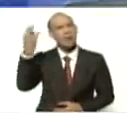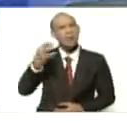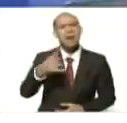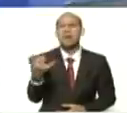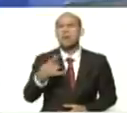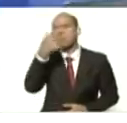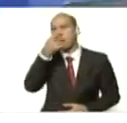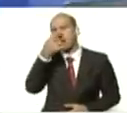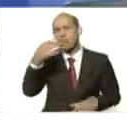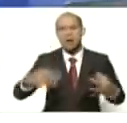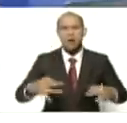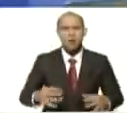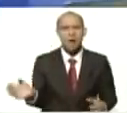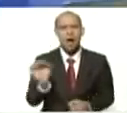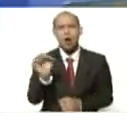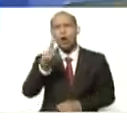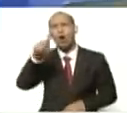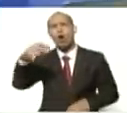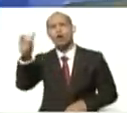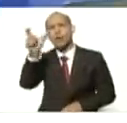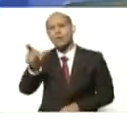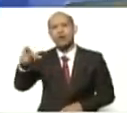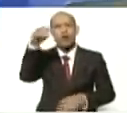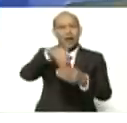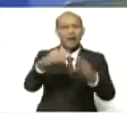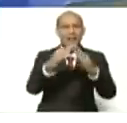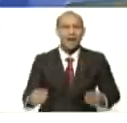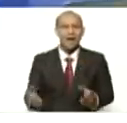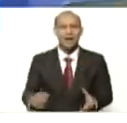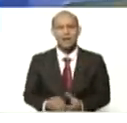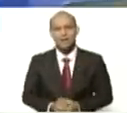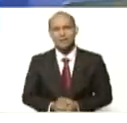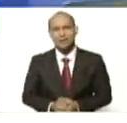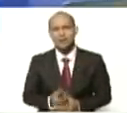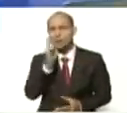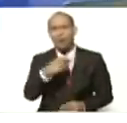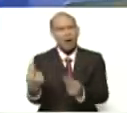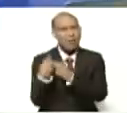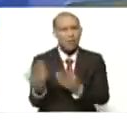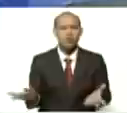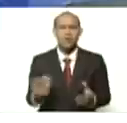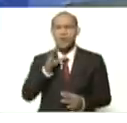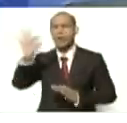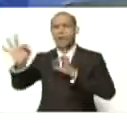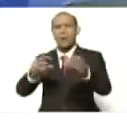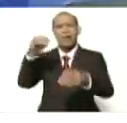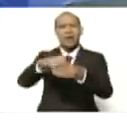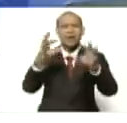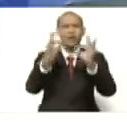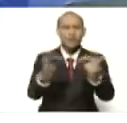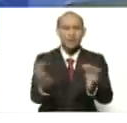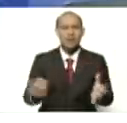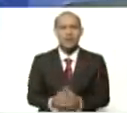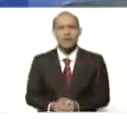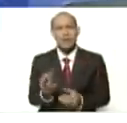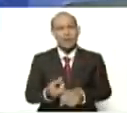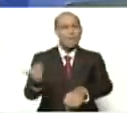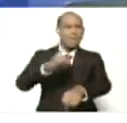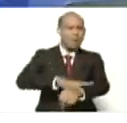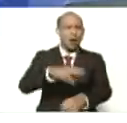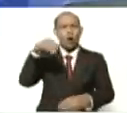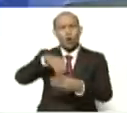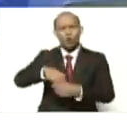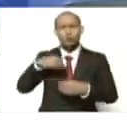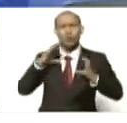gripe cita o de aquellas personas que se quedan en su casa de manera irresponsable contagiando a su familia y empeorando se